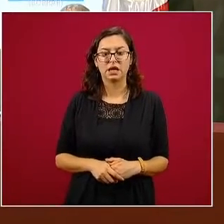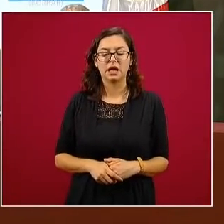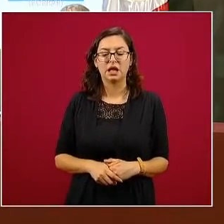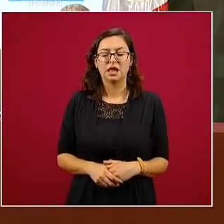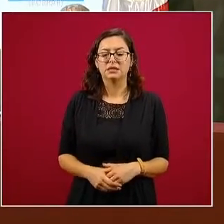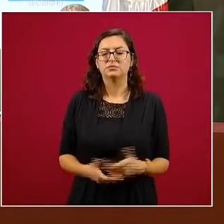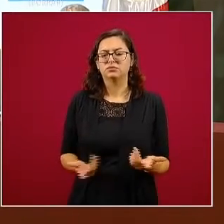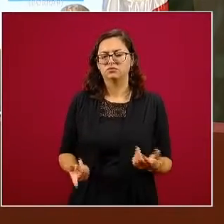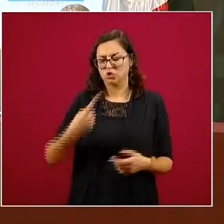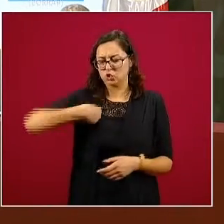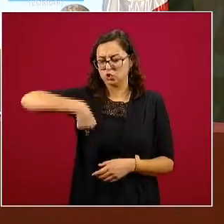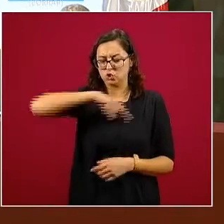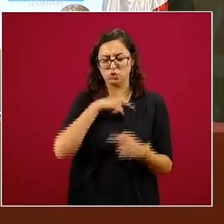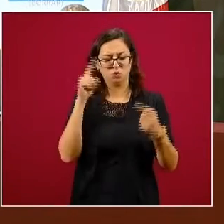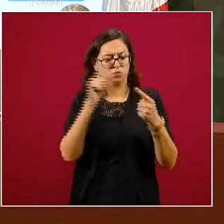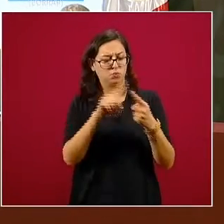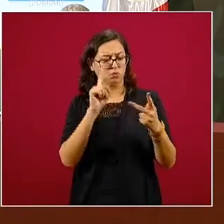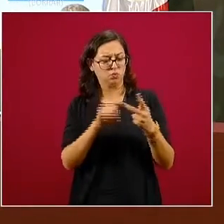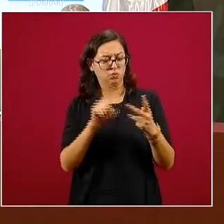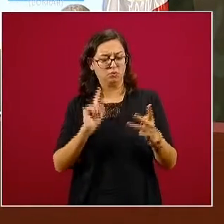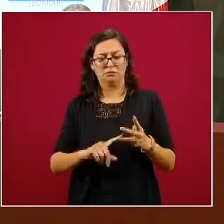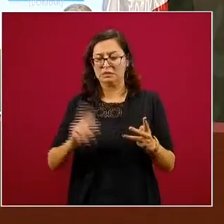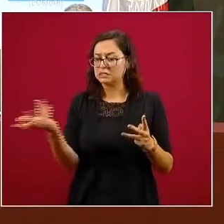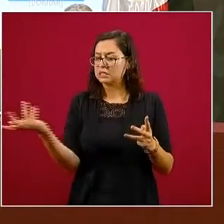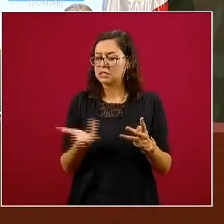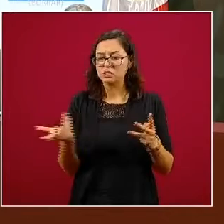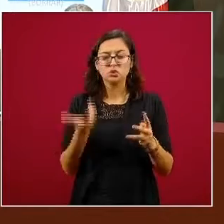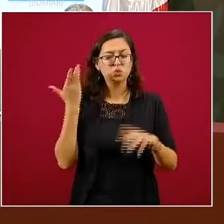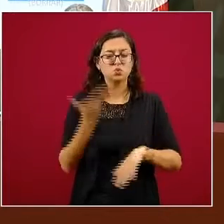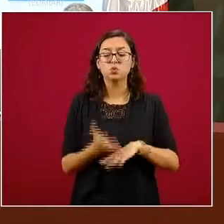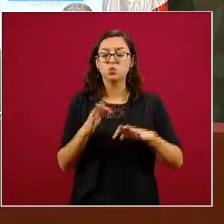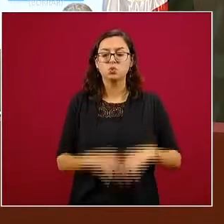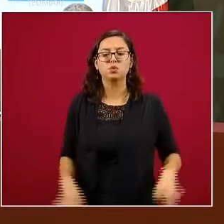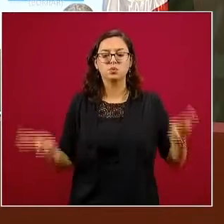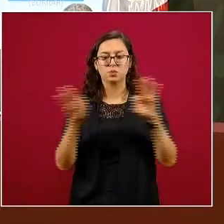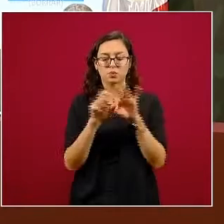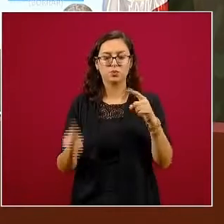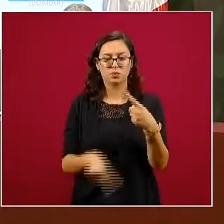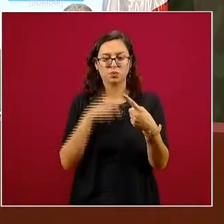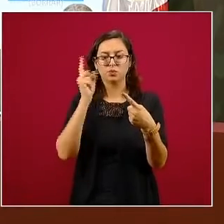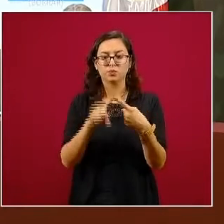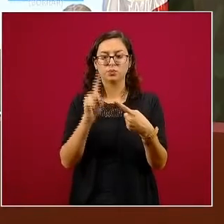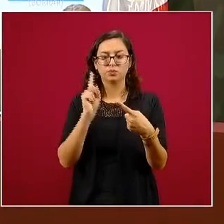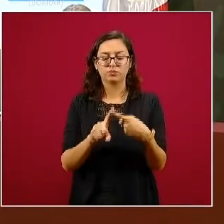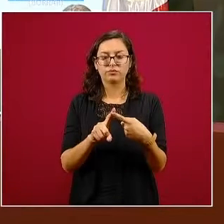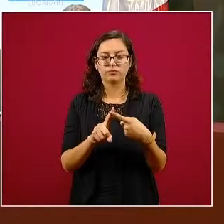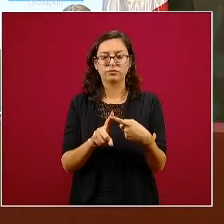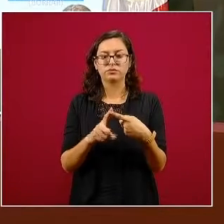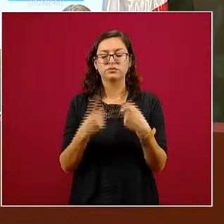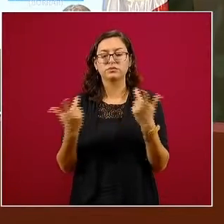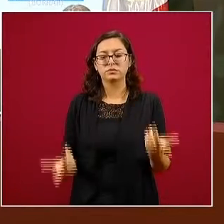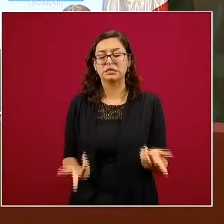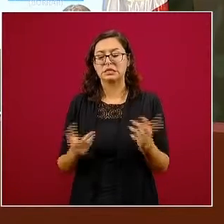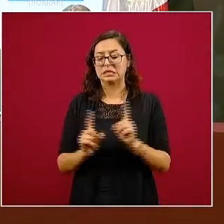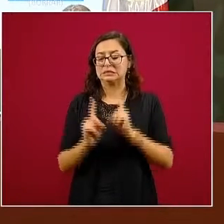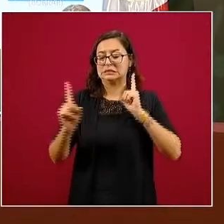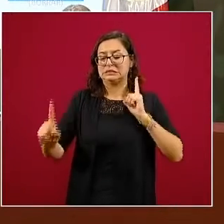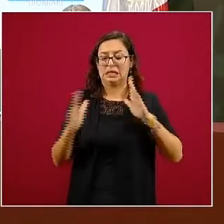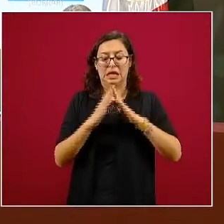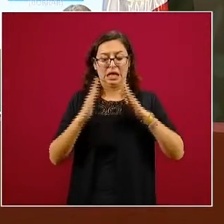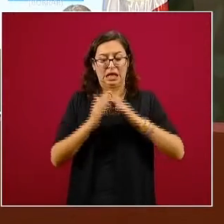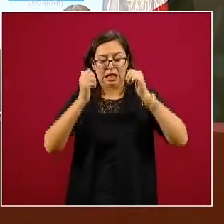seguiremos estando con ustedes. En esto no quisiera dejar de mencionar a los municipios. Su importancia en la